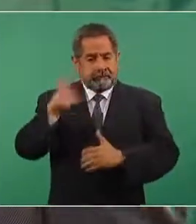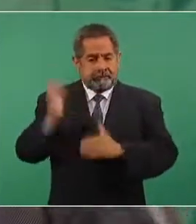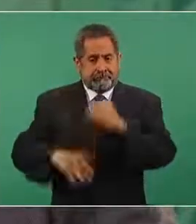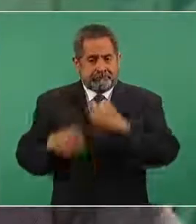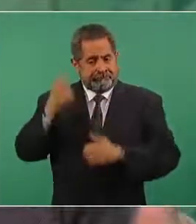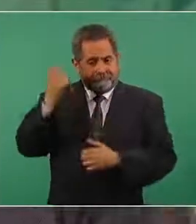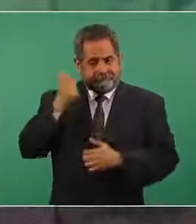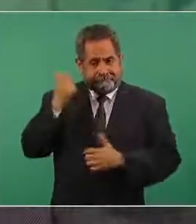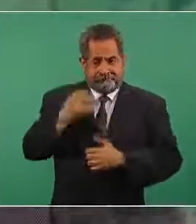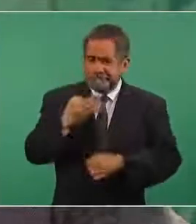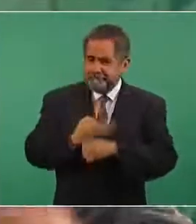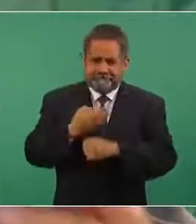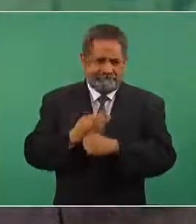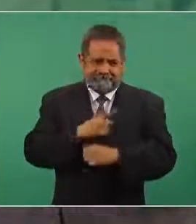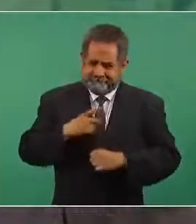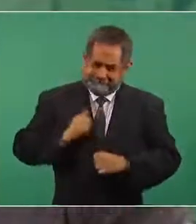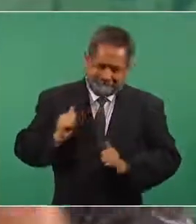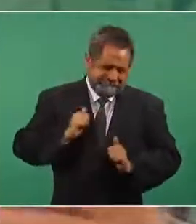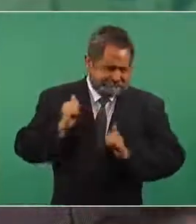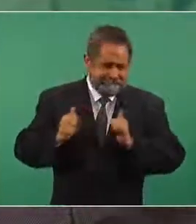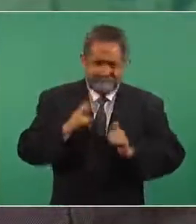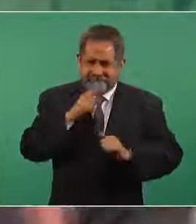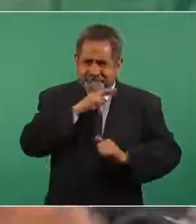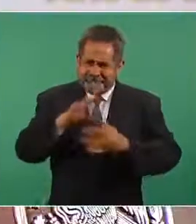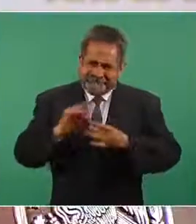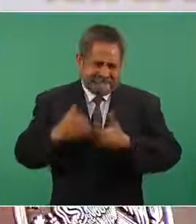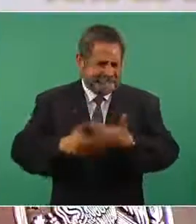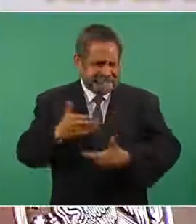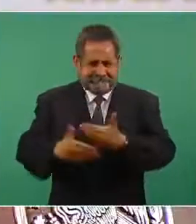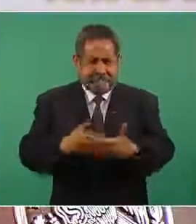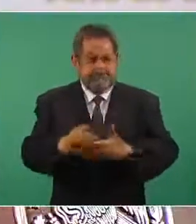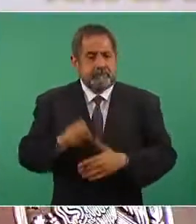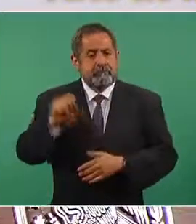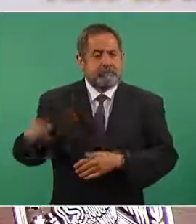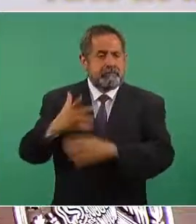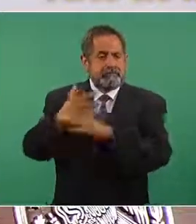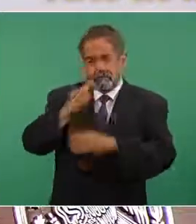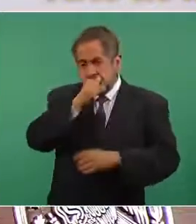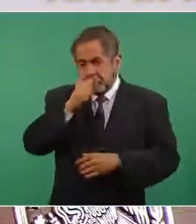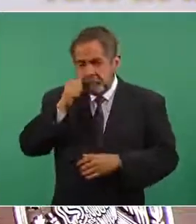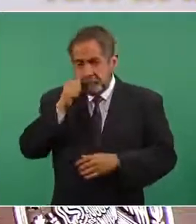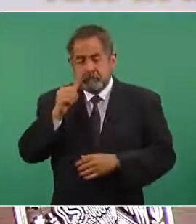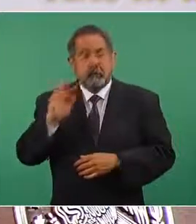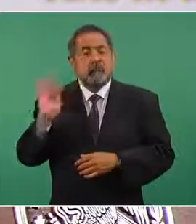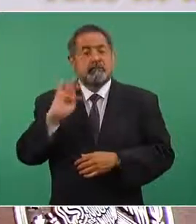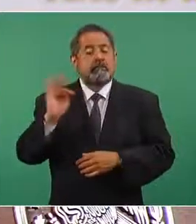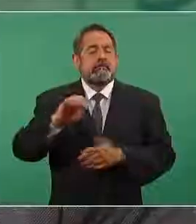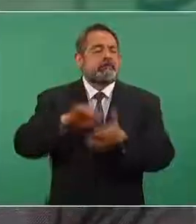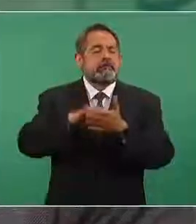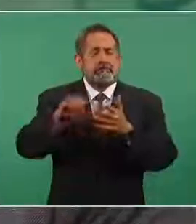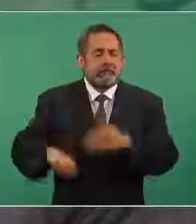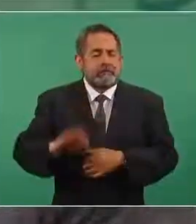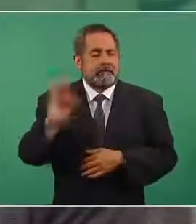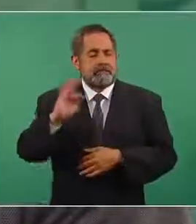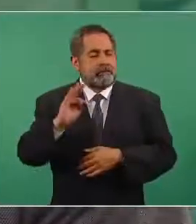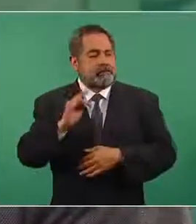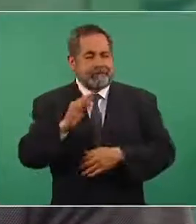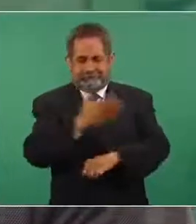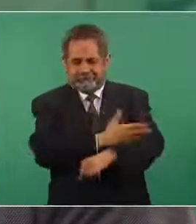entonces todo lo que avancemos, lo que decía el presidente Juárez, para que si en caso